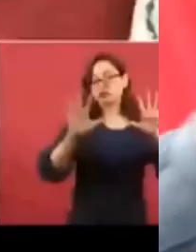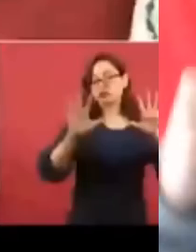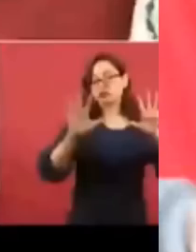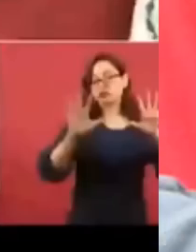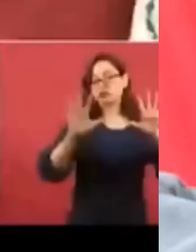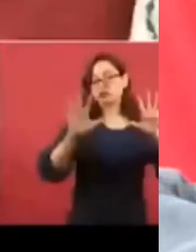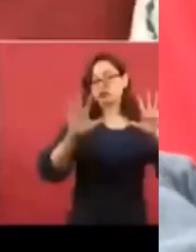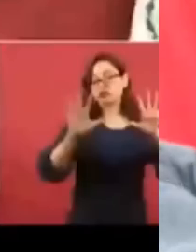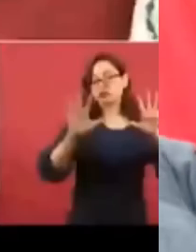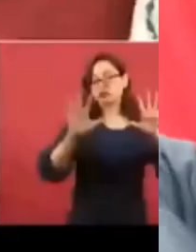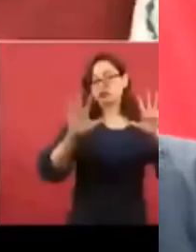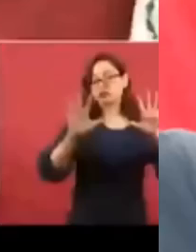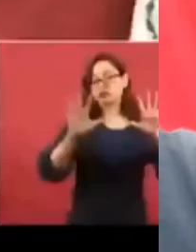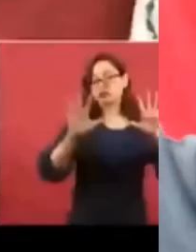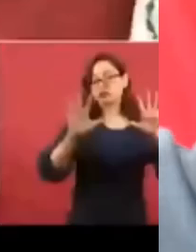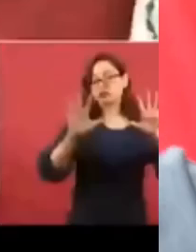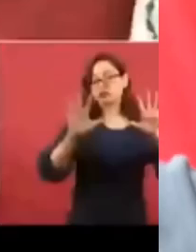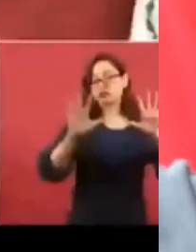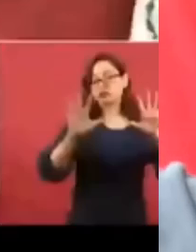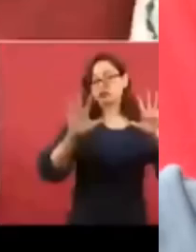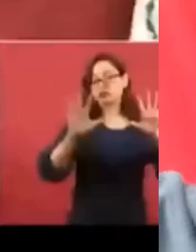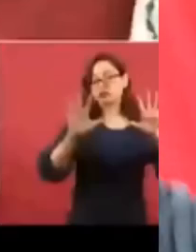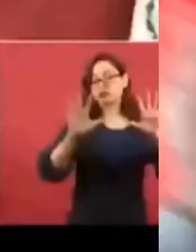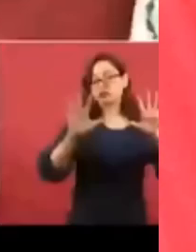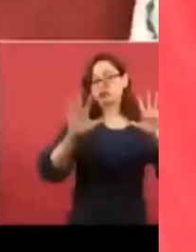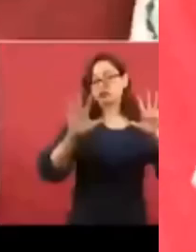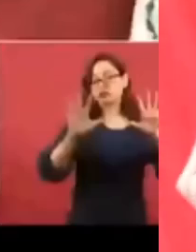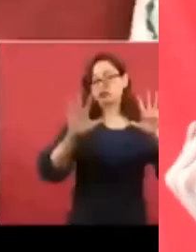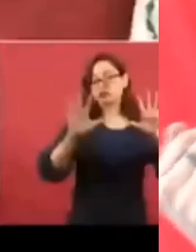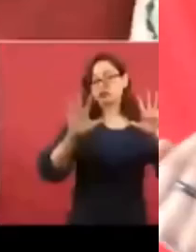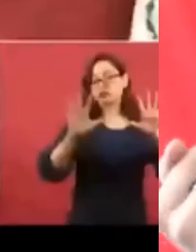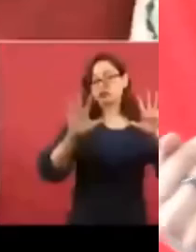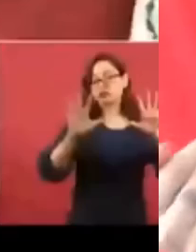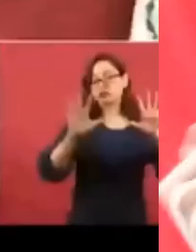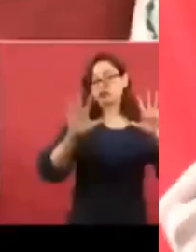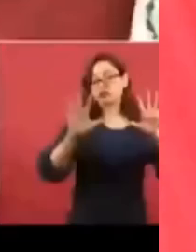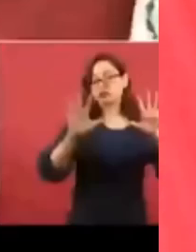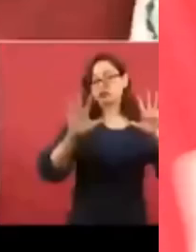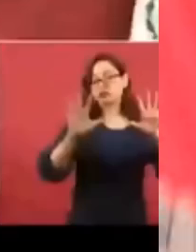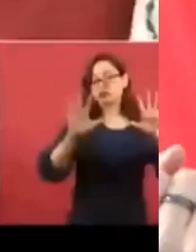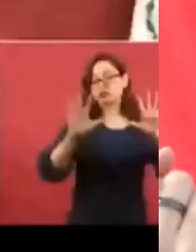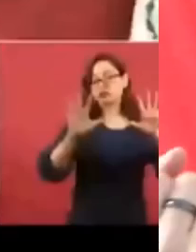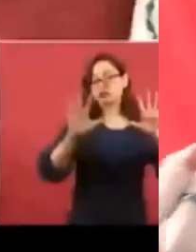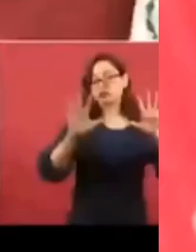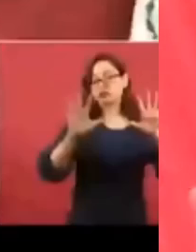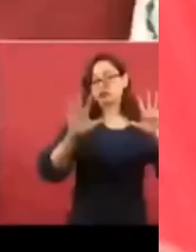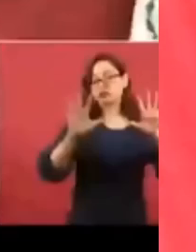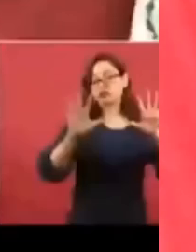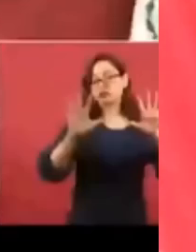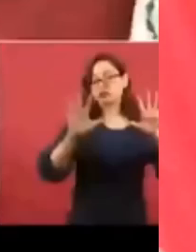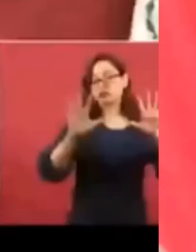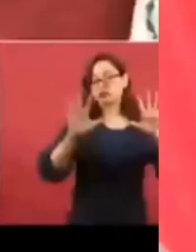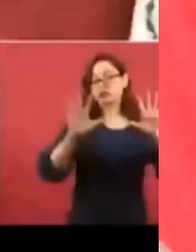tenga este internet toda toda todo territorio nacional compa ese es un empujón este a los